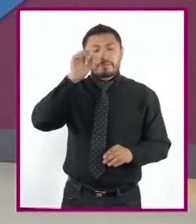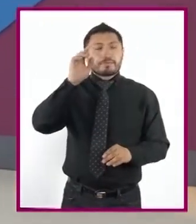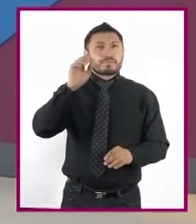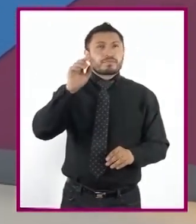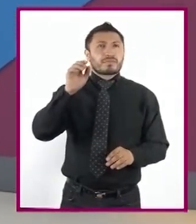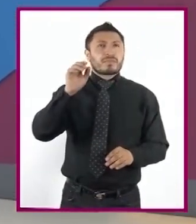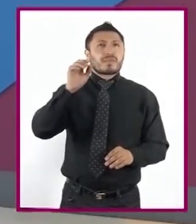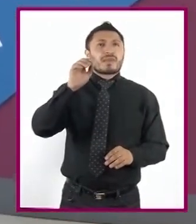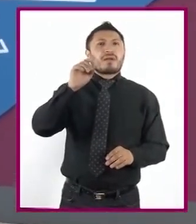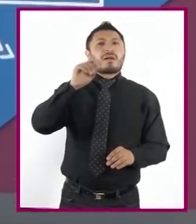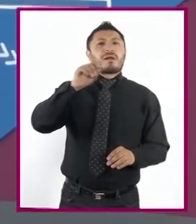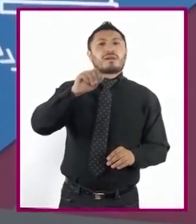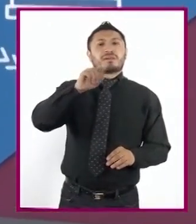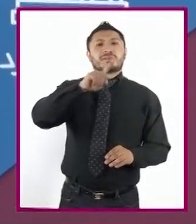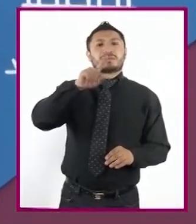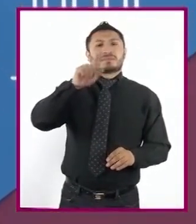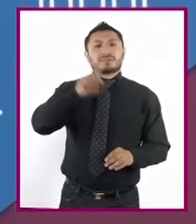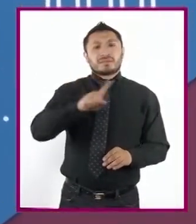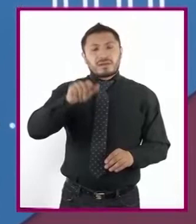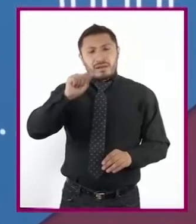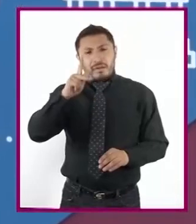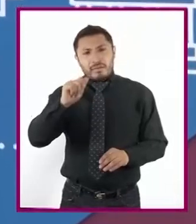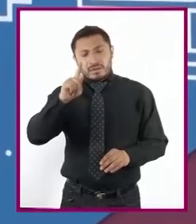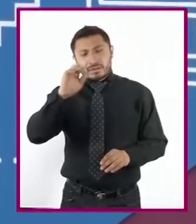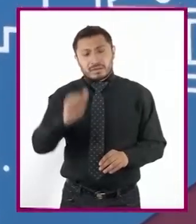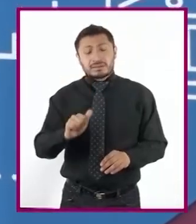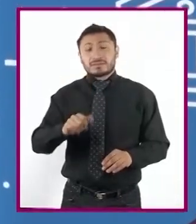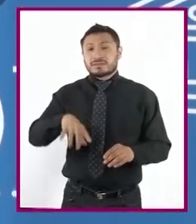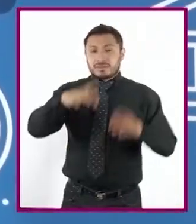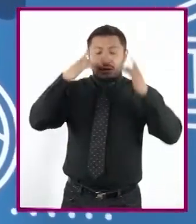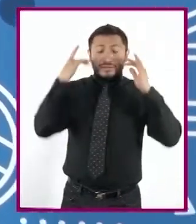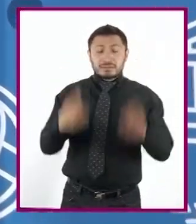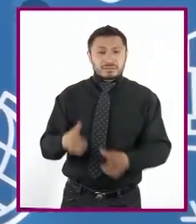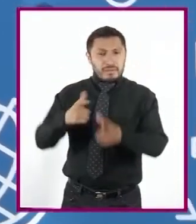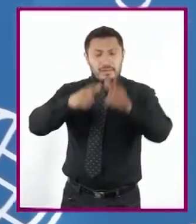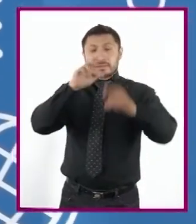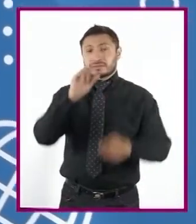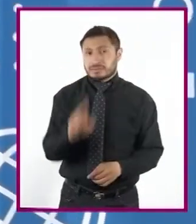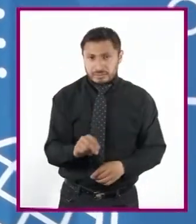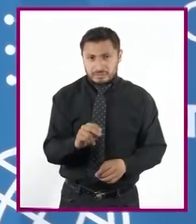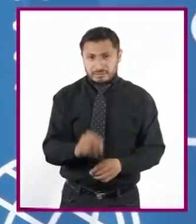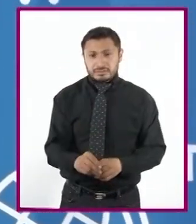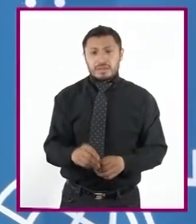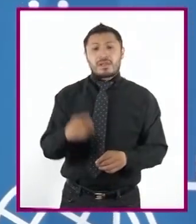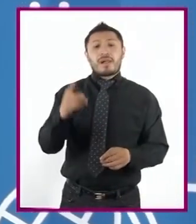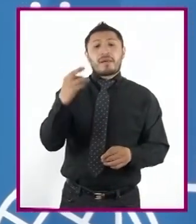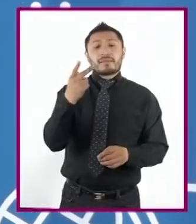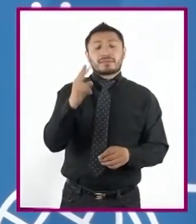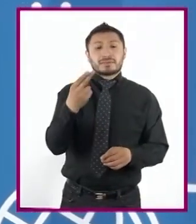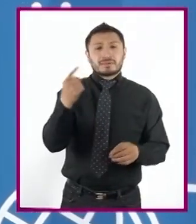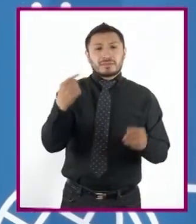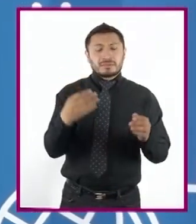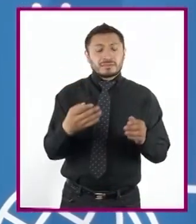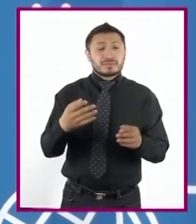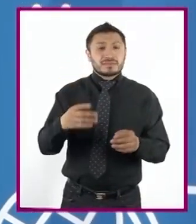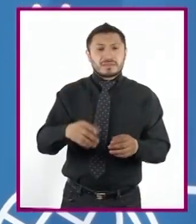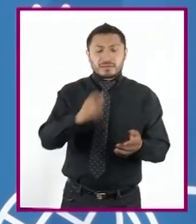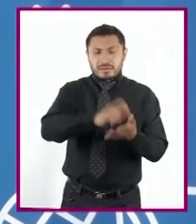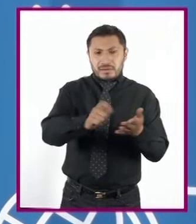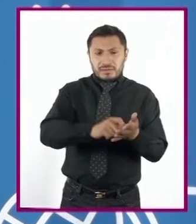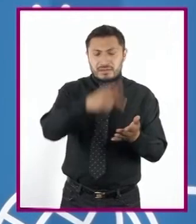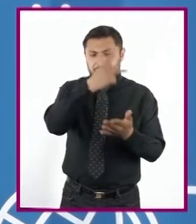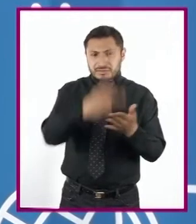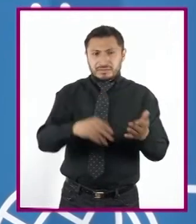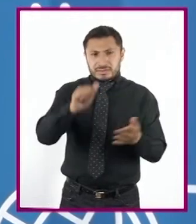las armas y el 25 de noviembre de 1911 se redactó el Plan de Ayala, a través del cual se exigía la